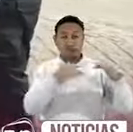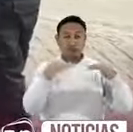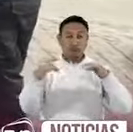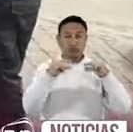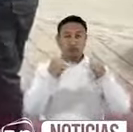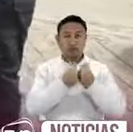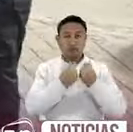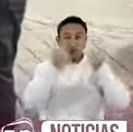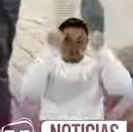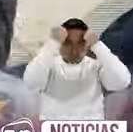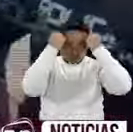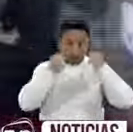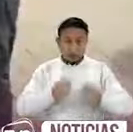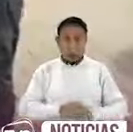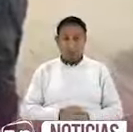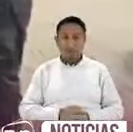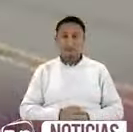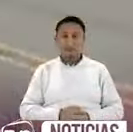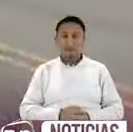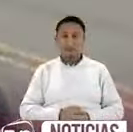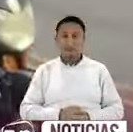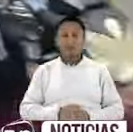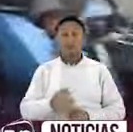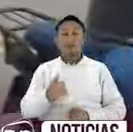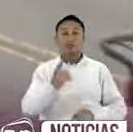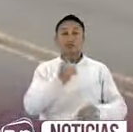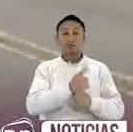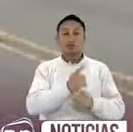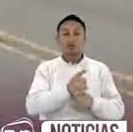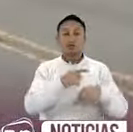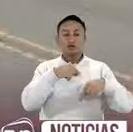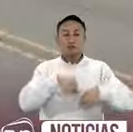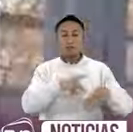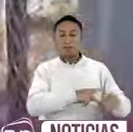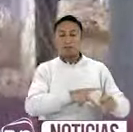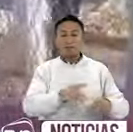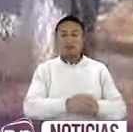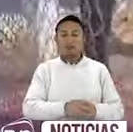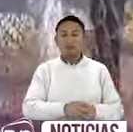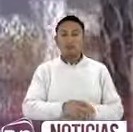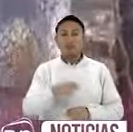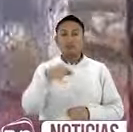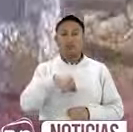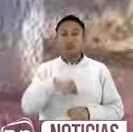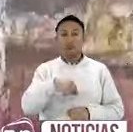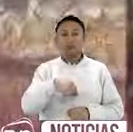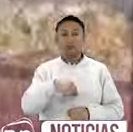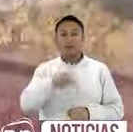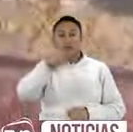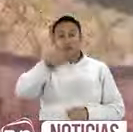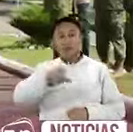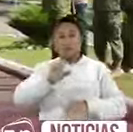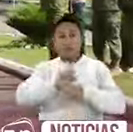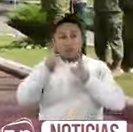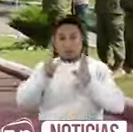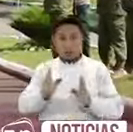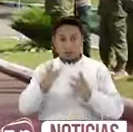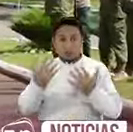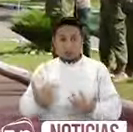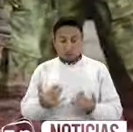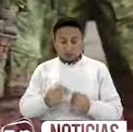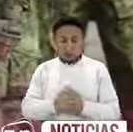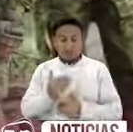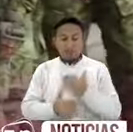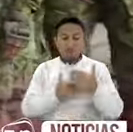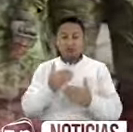los grupos de delincuencia organizada y por ello prepara un plan de alistamiento de reserva militar ecuatoriana. Este